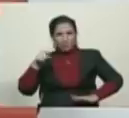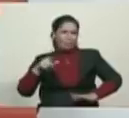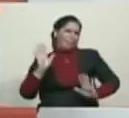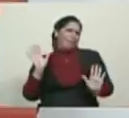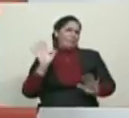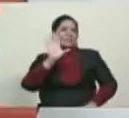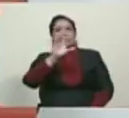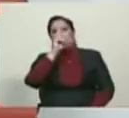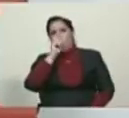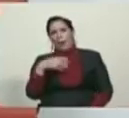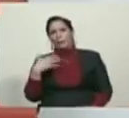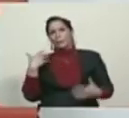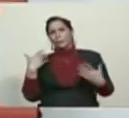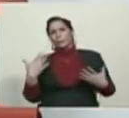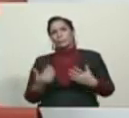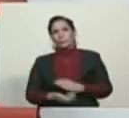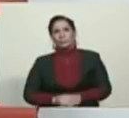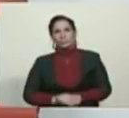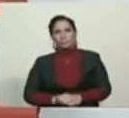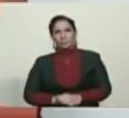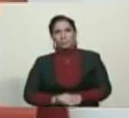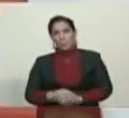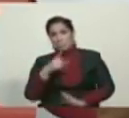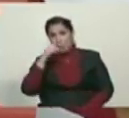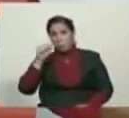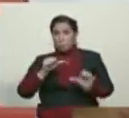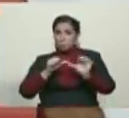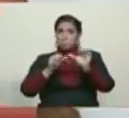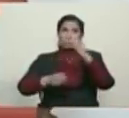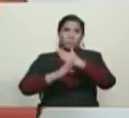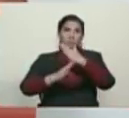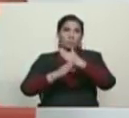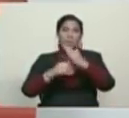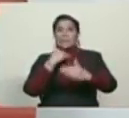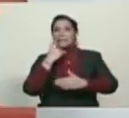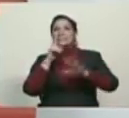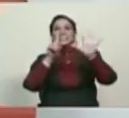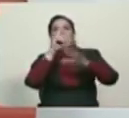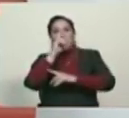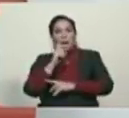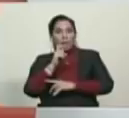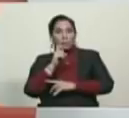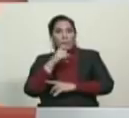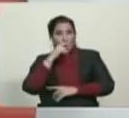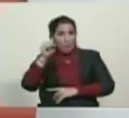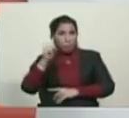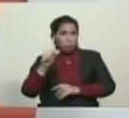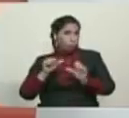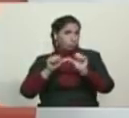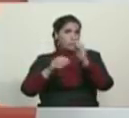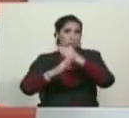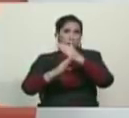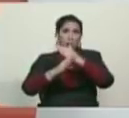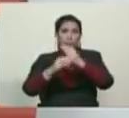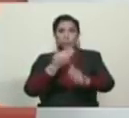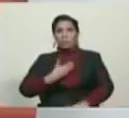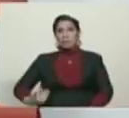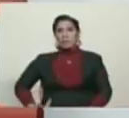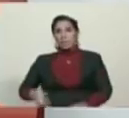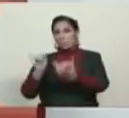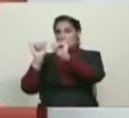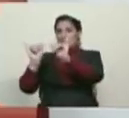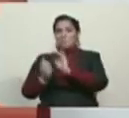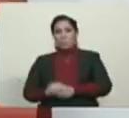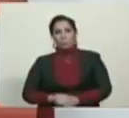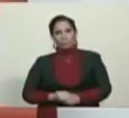5 años. Y Maduro sigue, casi 6 años, y Maduro sigue presidente. Y